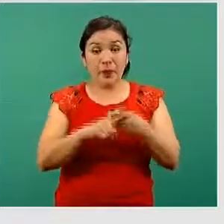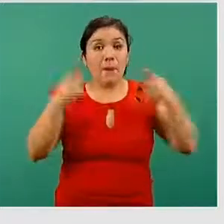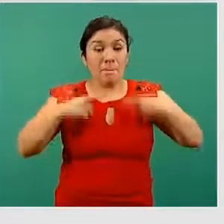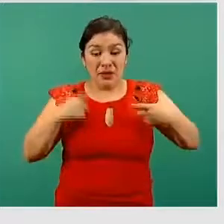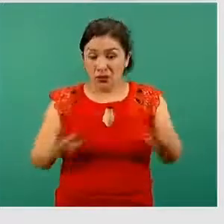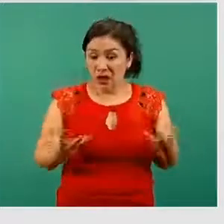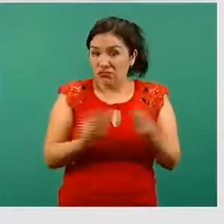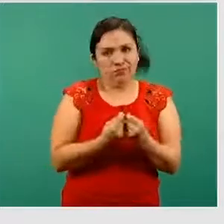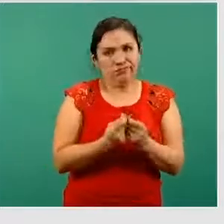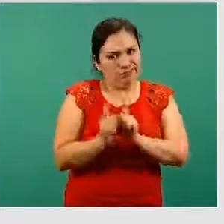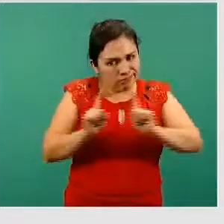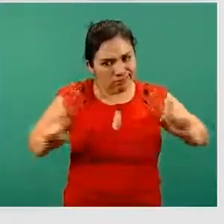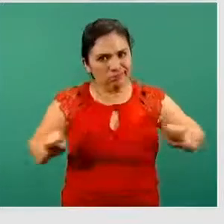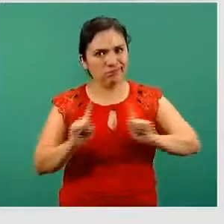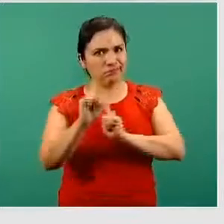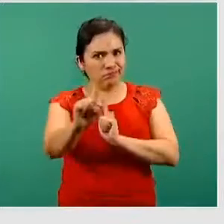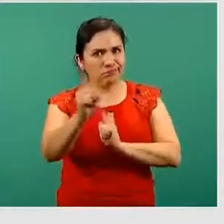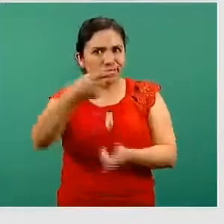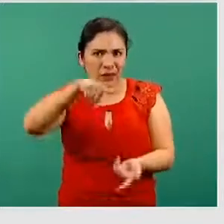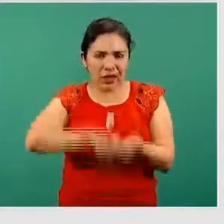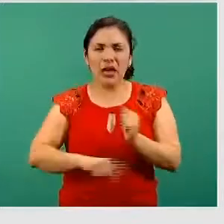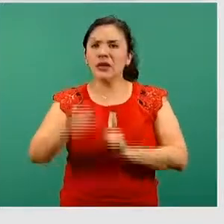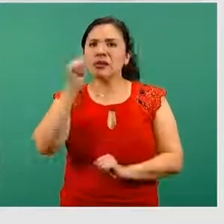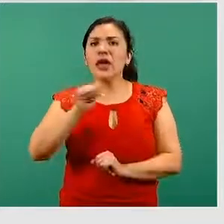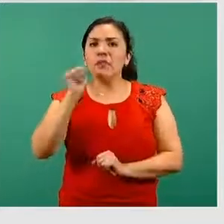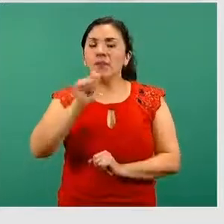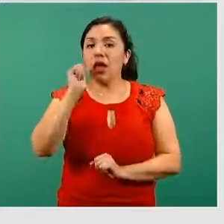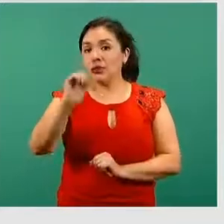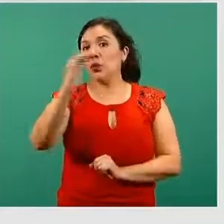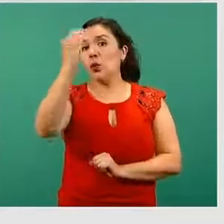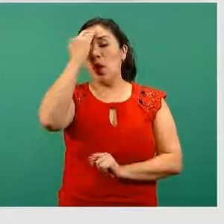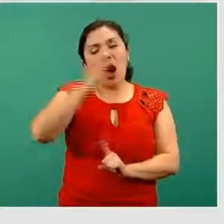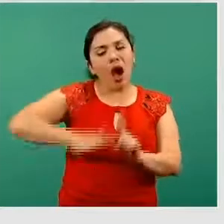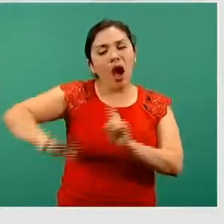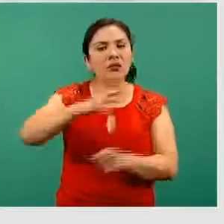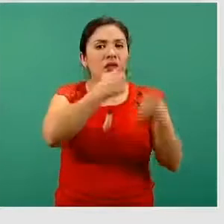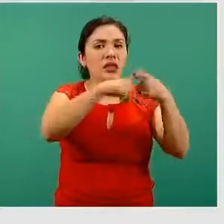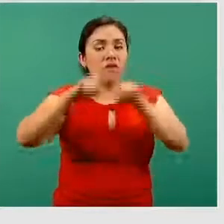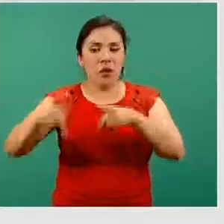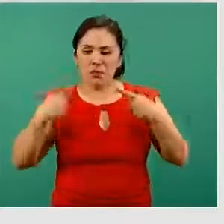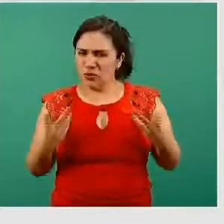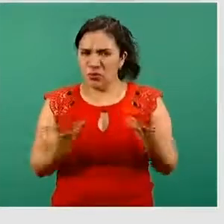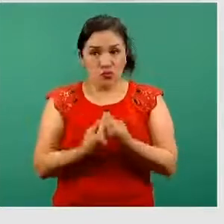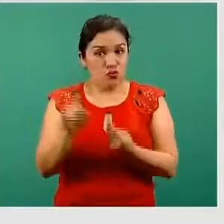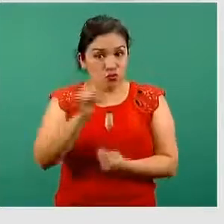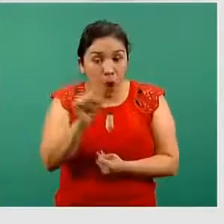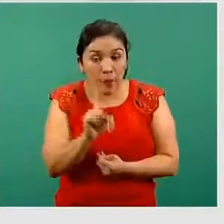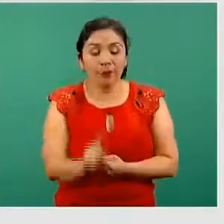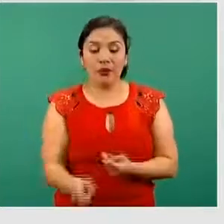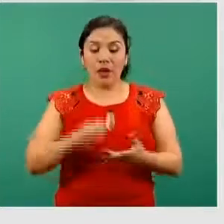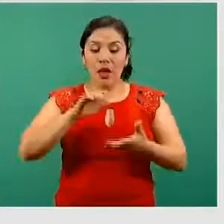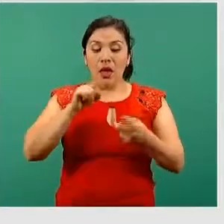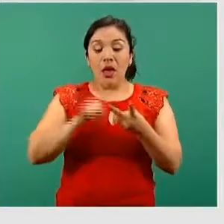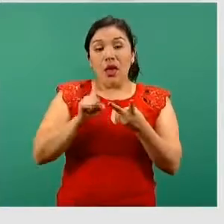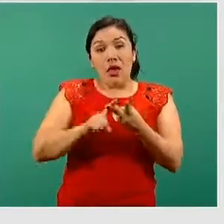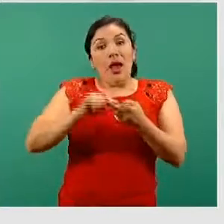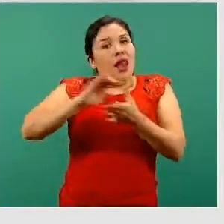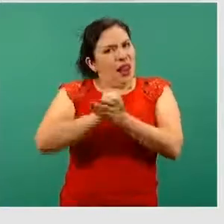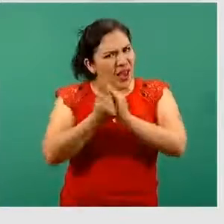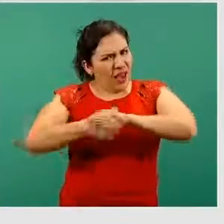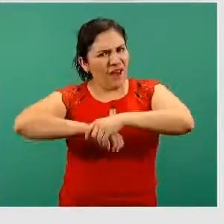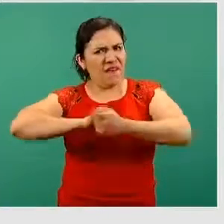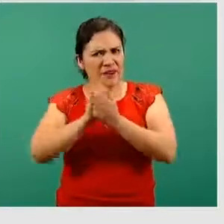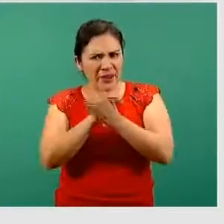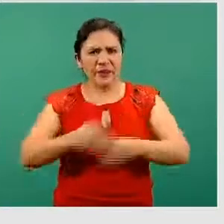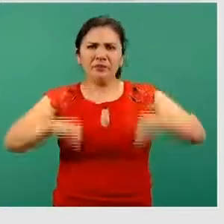sana distancia con todo lo que esto representa o significa en los diferentes ambientes, el lavado continuo de manos para evitar en su